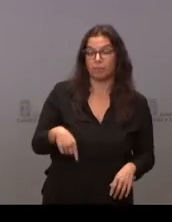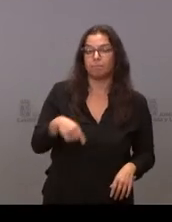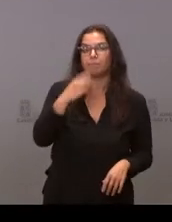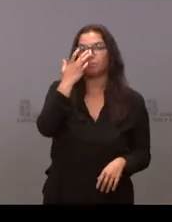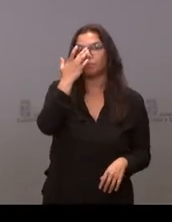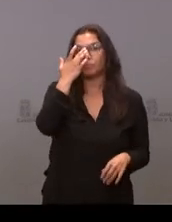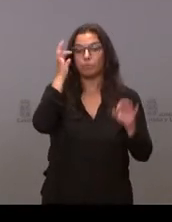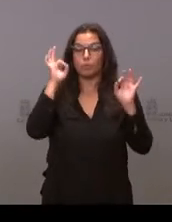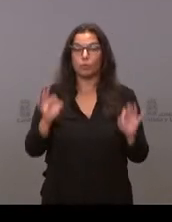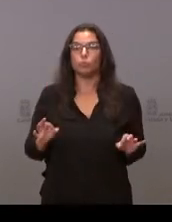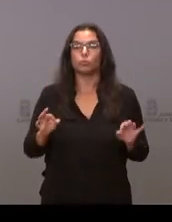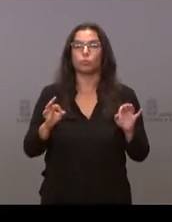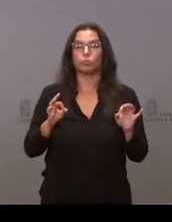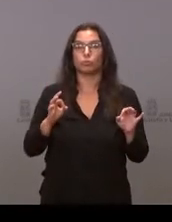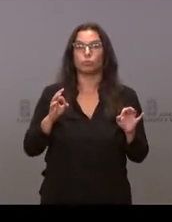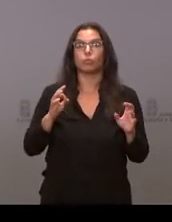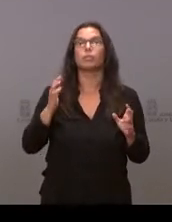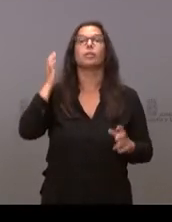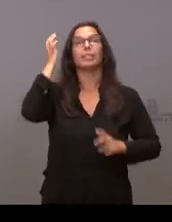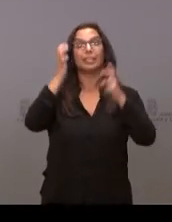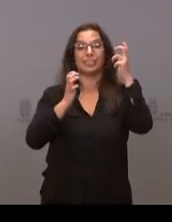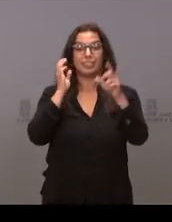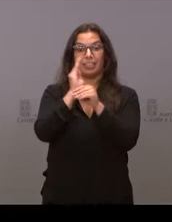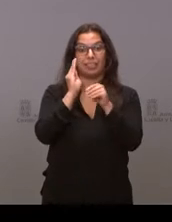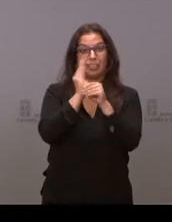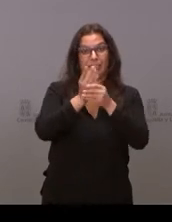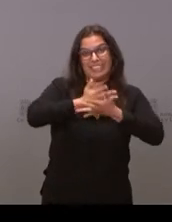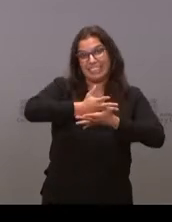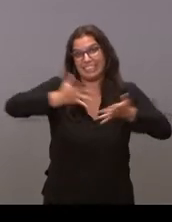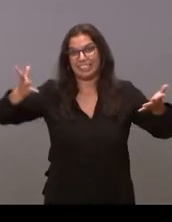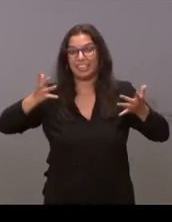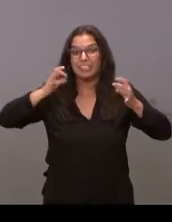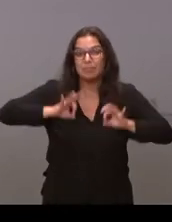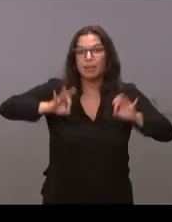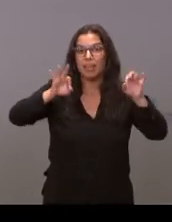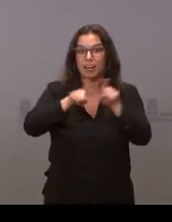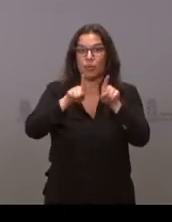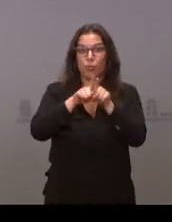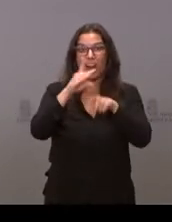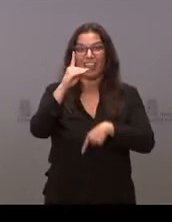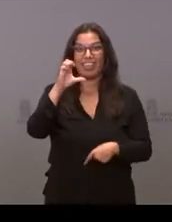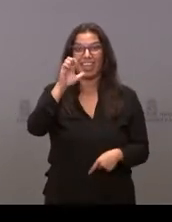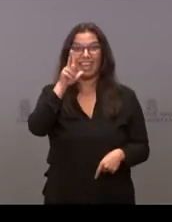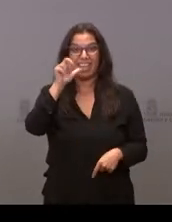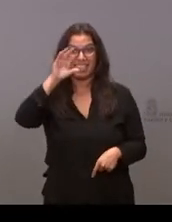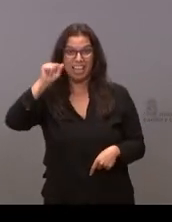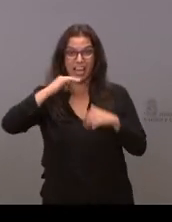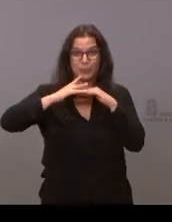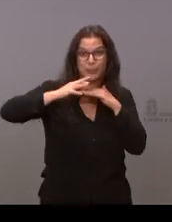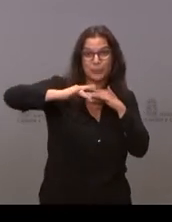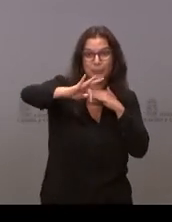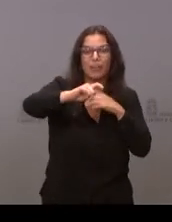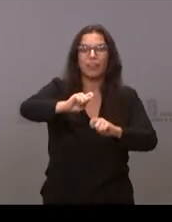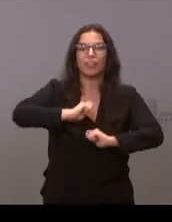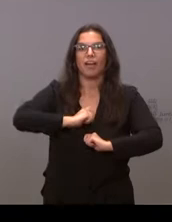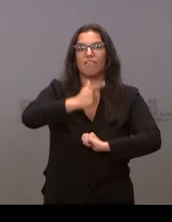precisamente las explotaciones ganaderas de espacios tan extraordinarios como la dehesa las que nos permiten disfrutar de una